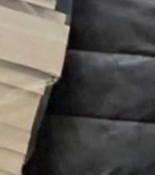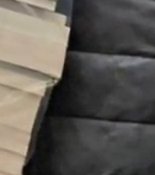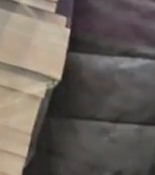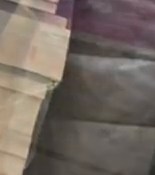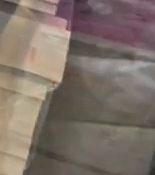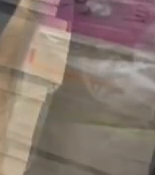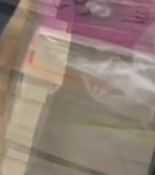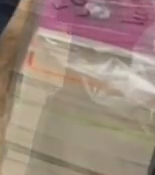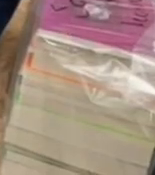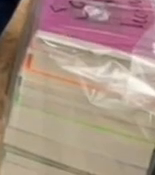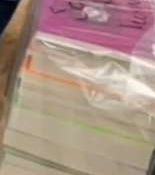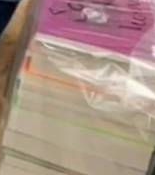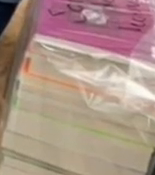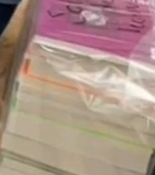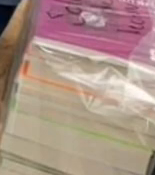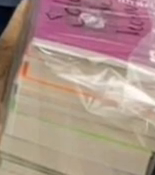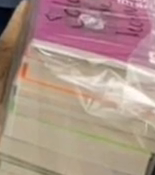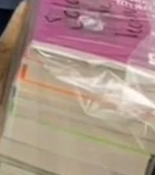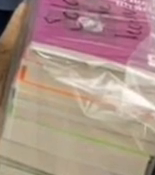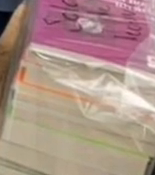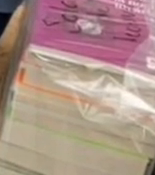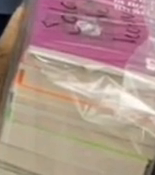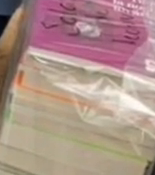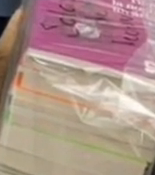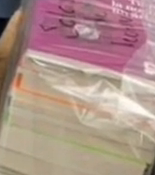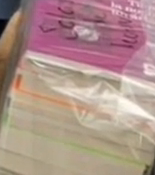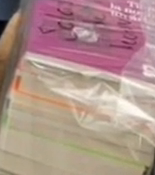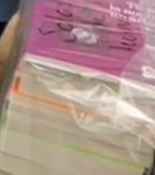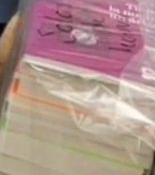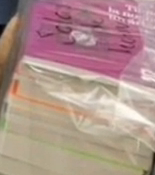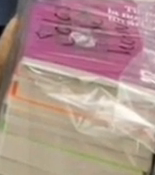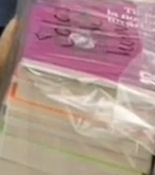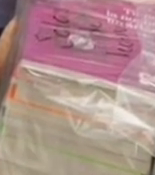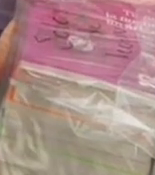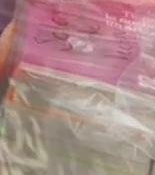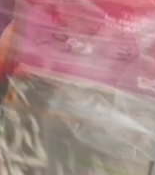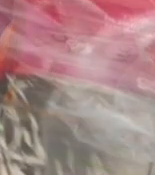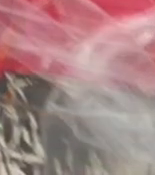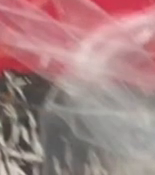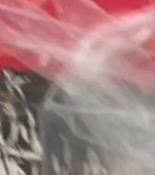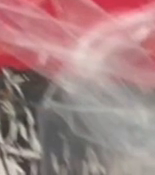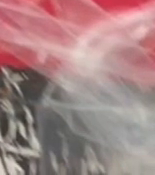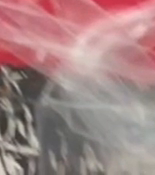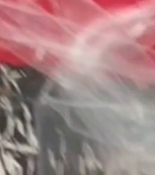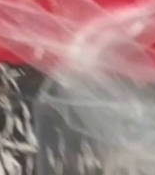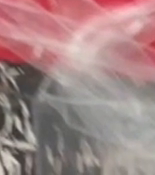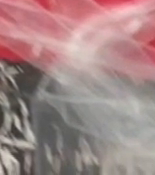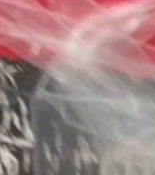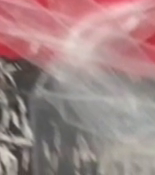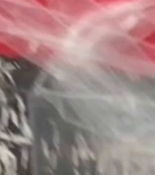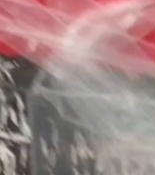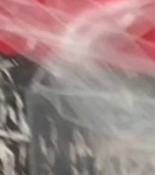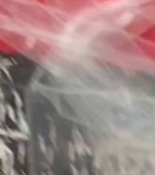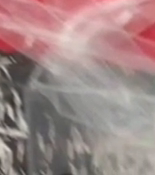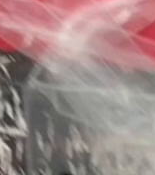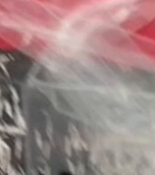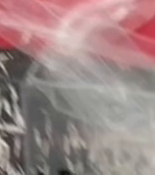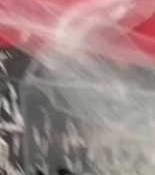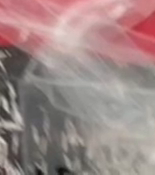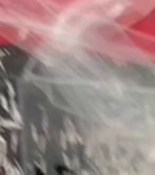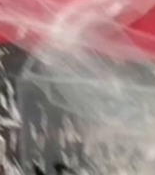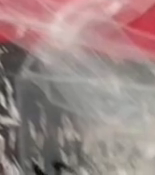Y 21 para el 21 es el gran salto. Es la operación más grande que se va a producir en toda América Latina en su